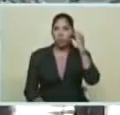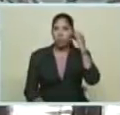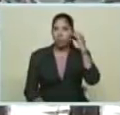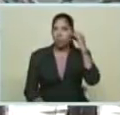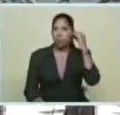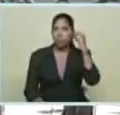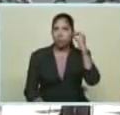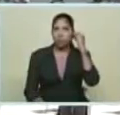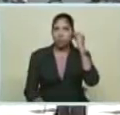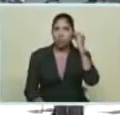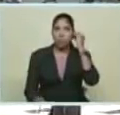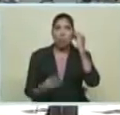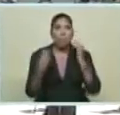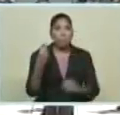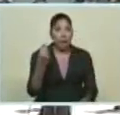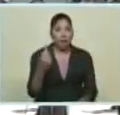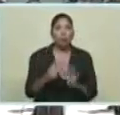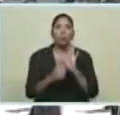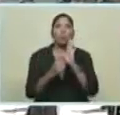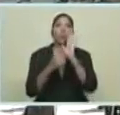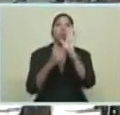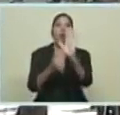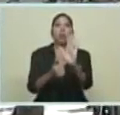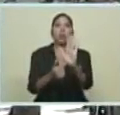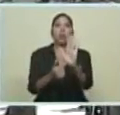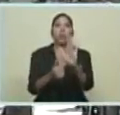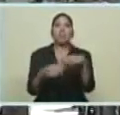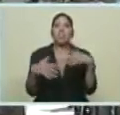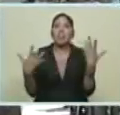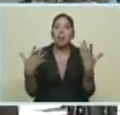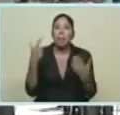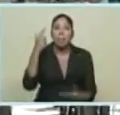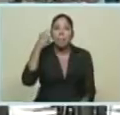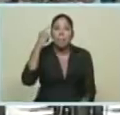para demostrar qué piensa,